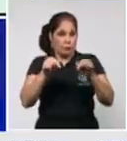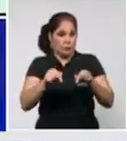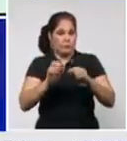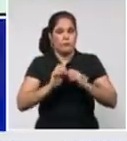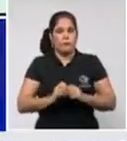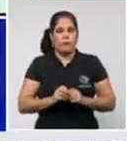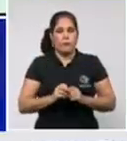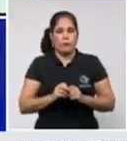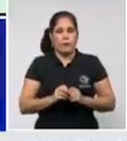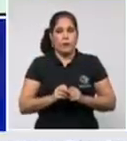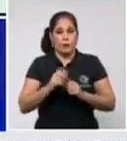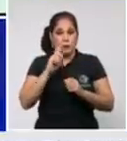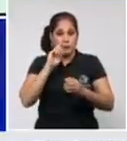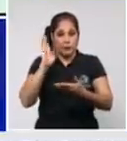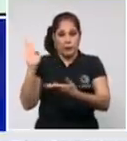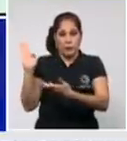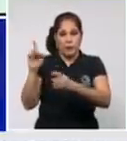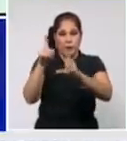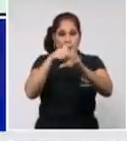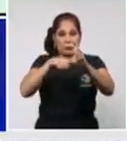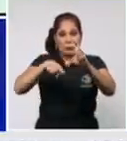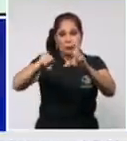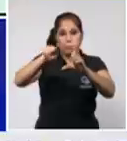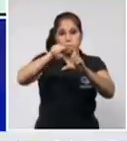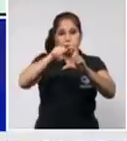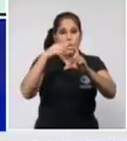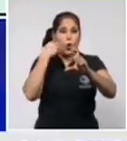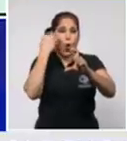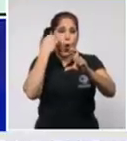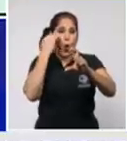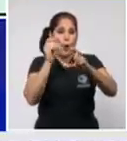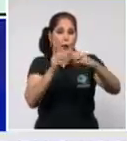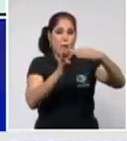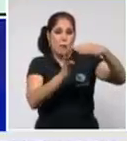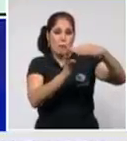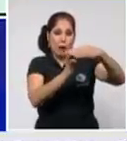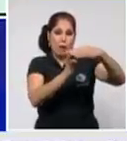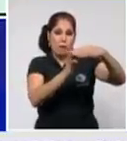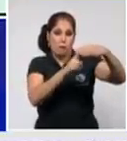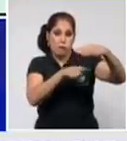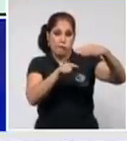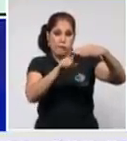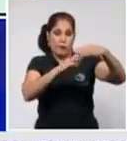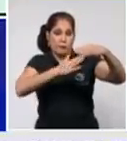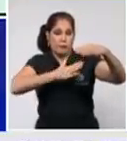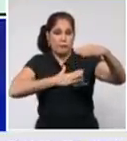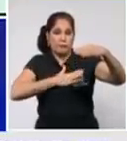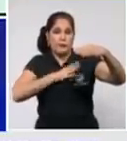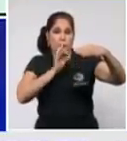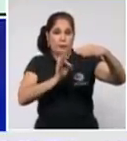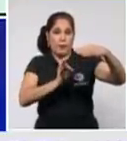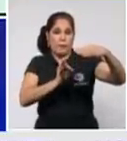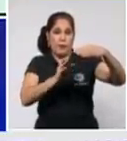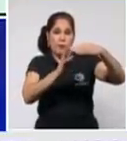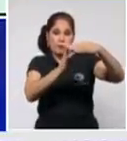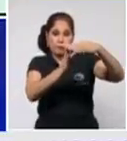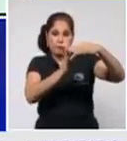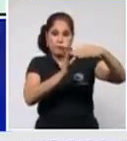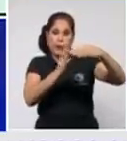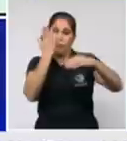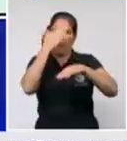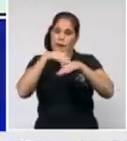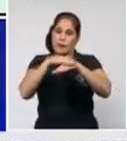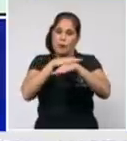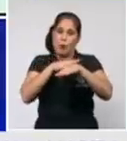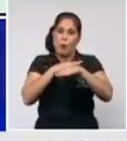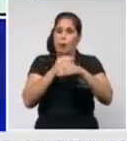ver, la tajada más grande pues pertenece en este pastel, perdonen que yo hable así, lo que